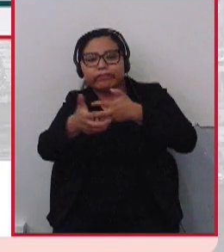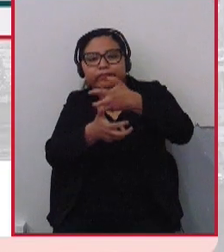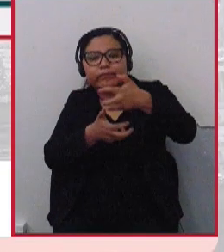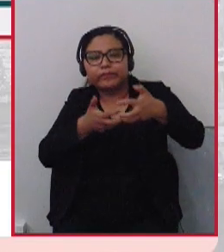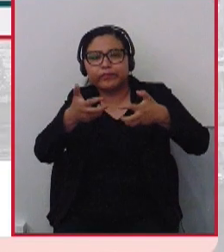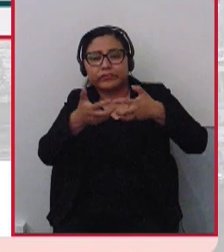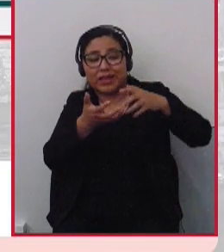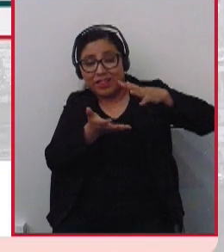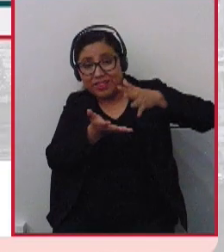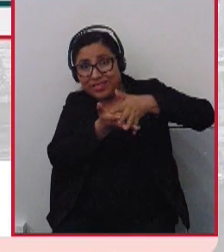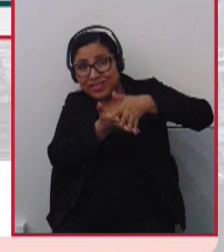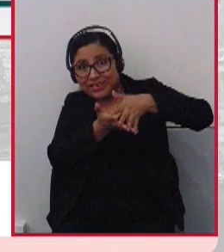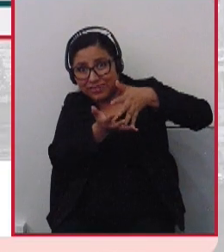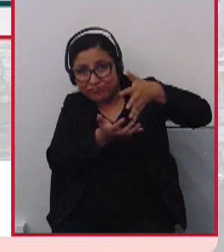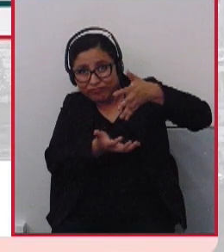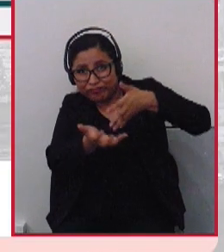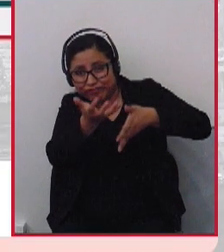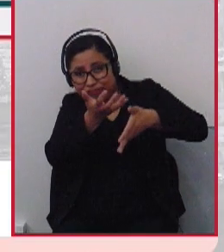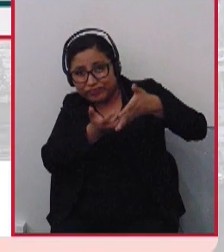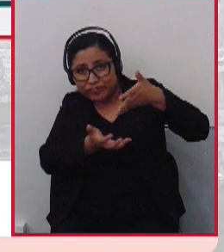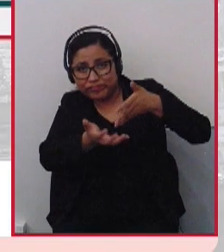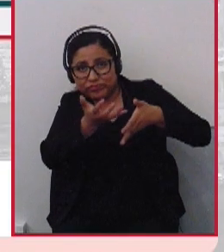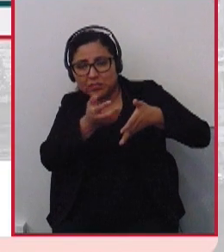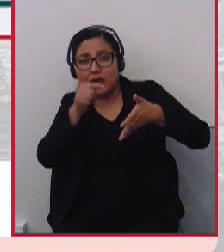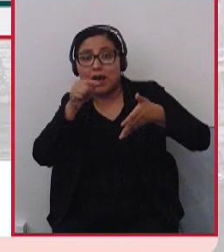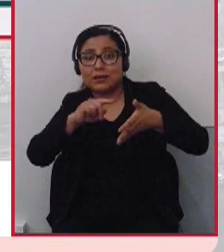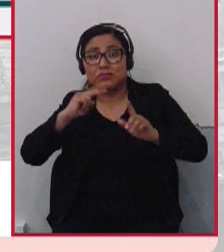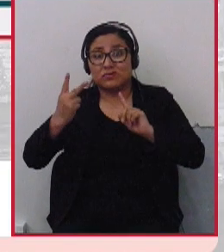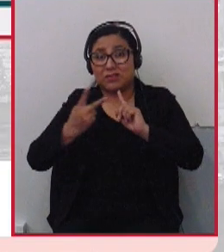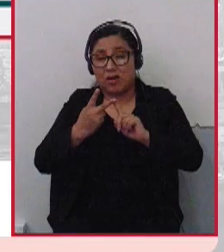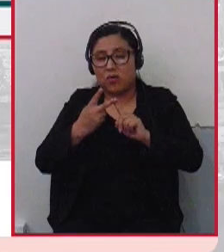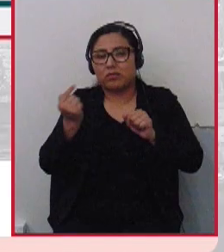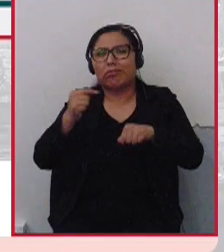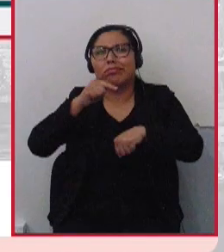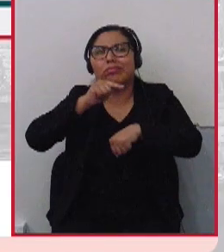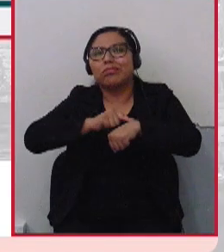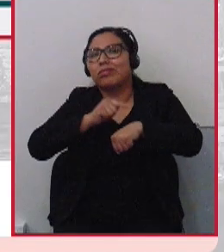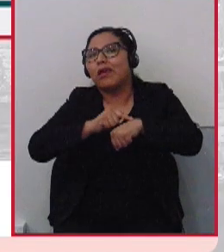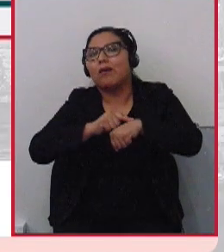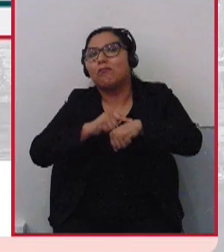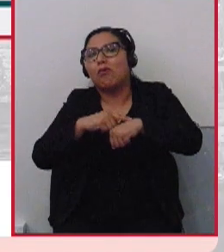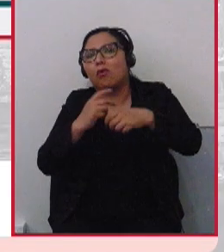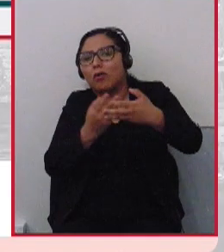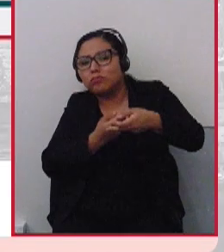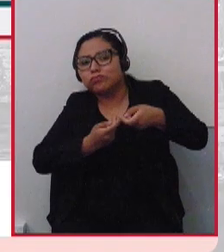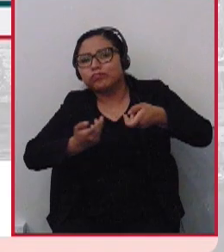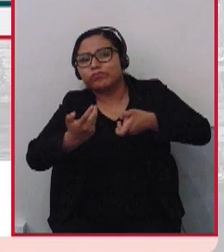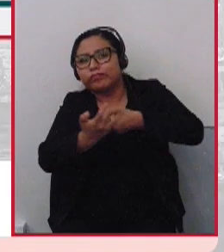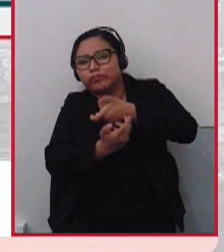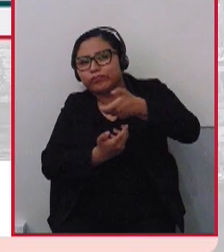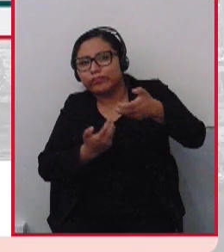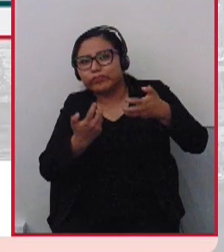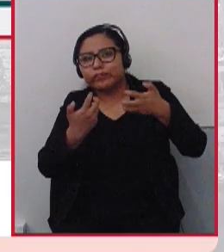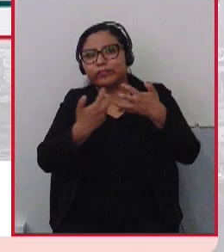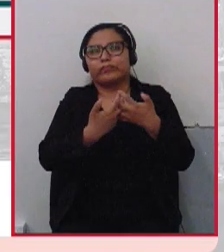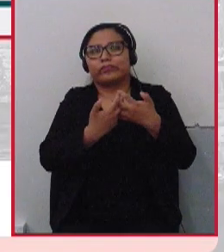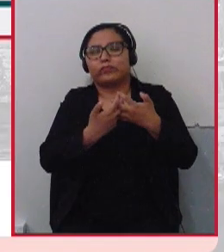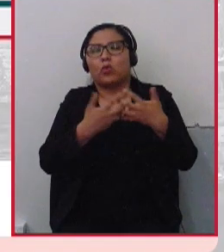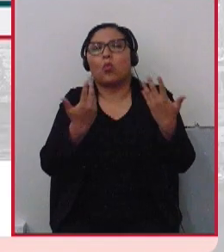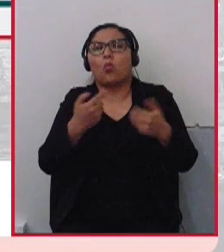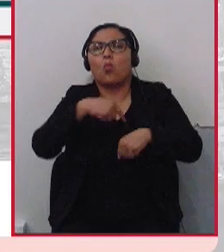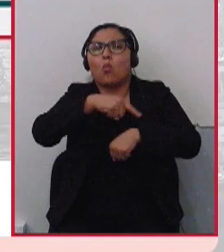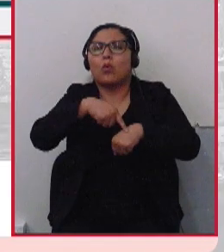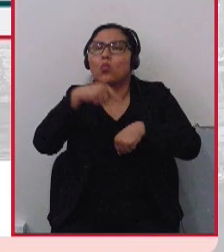celda, clave. El segundo punto, el tiempo de acondicionamiento. El tiempo de acondicionamiento